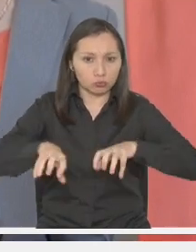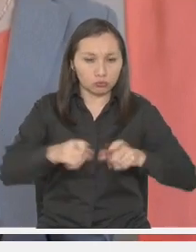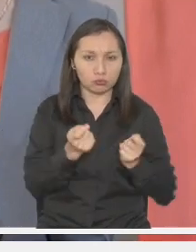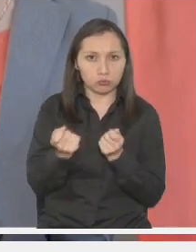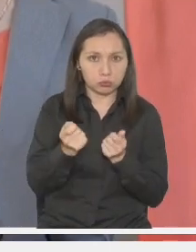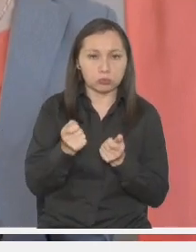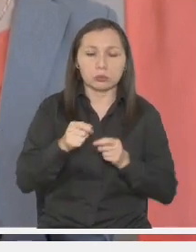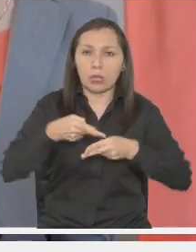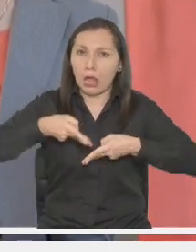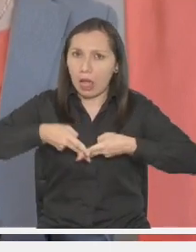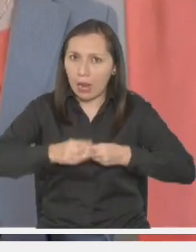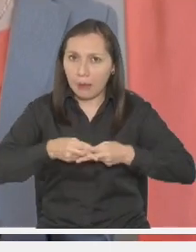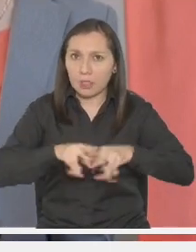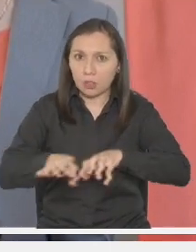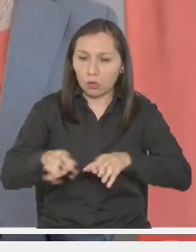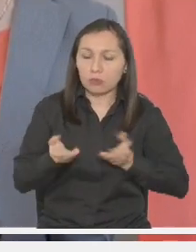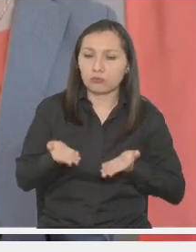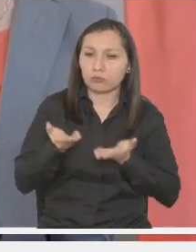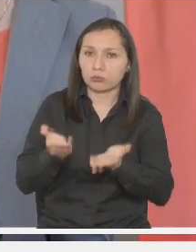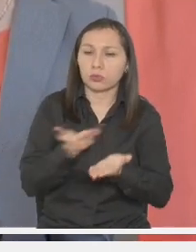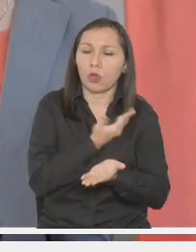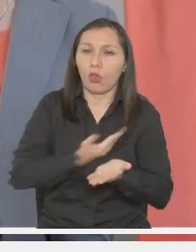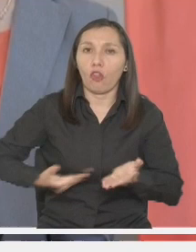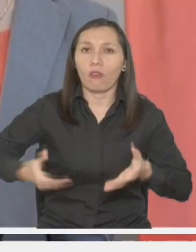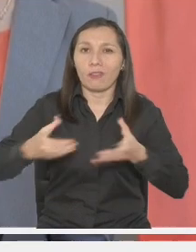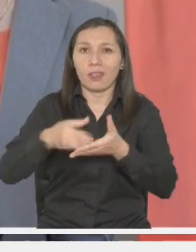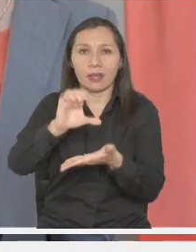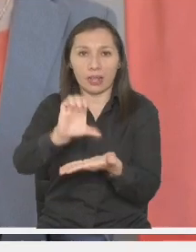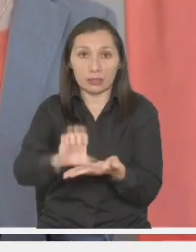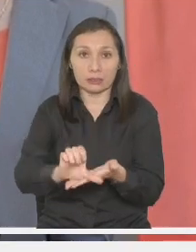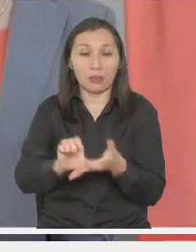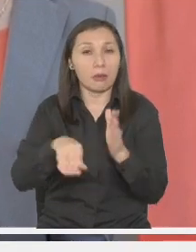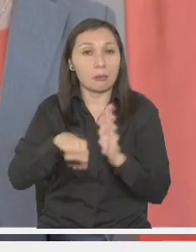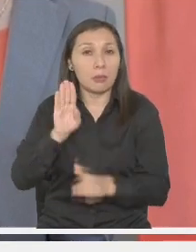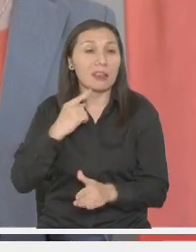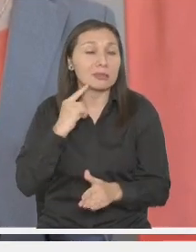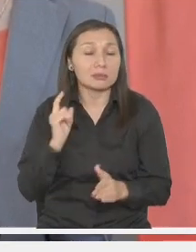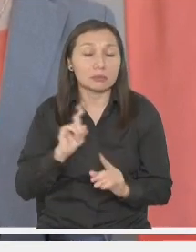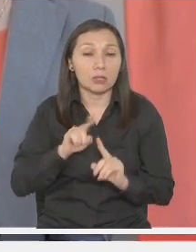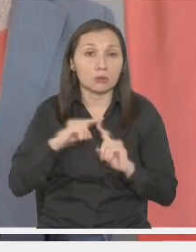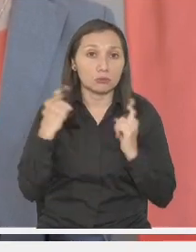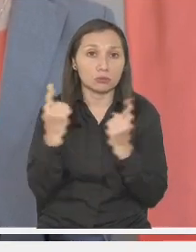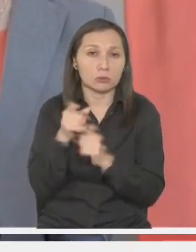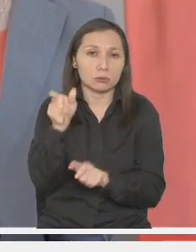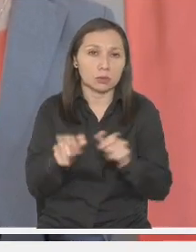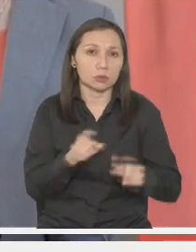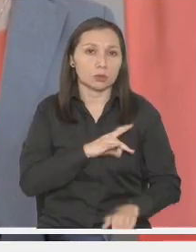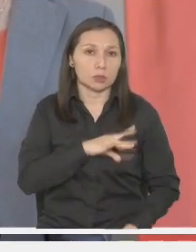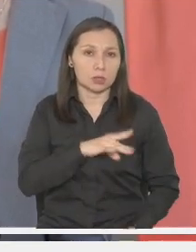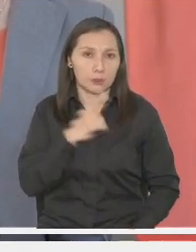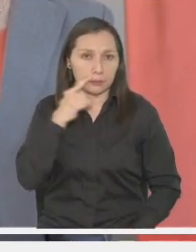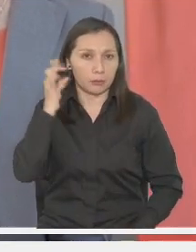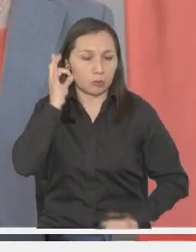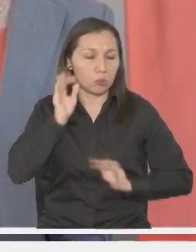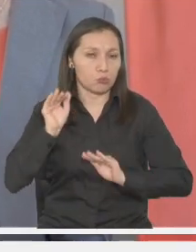con herramientas, de nuestro gobierno, del Estado y por sobre todo de los chilenos y chilenas.